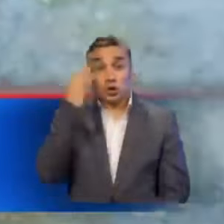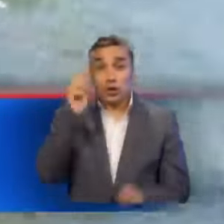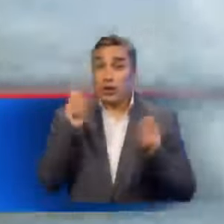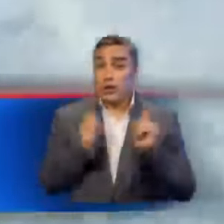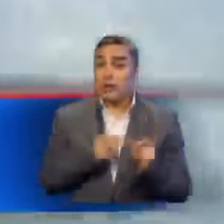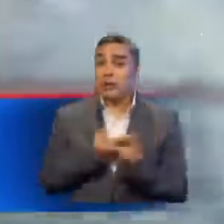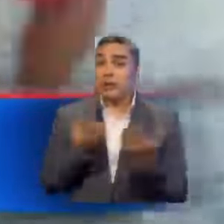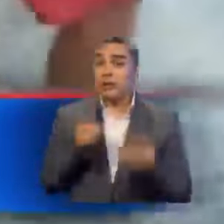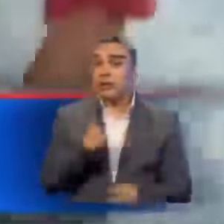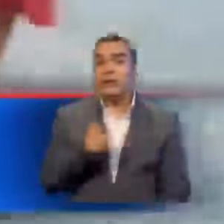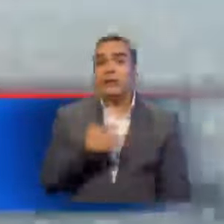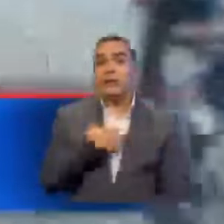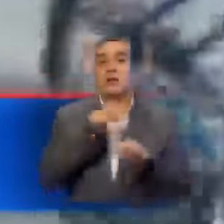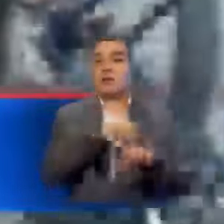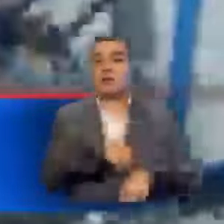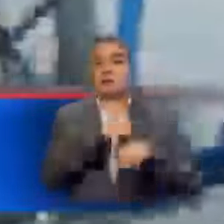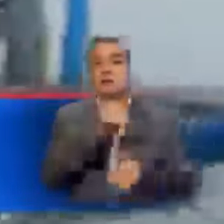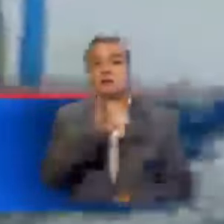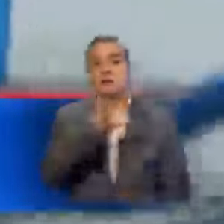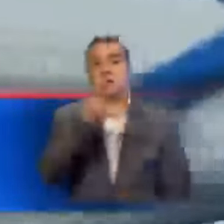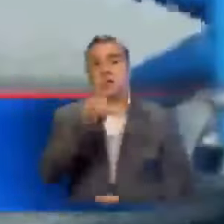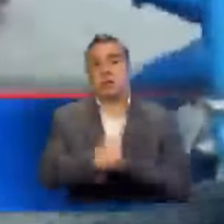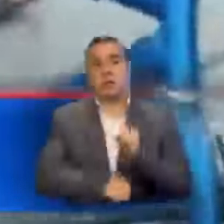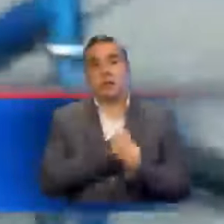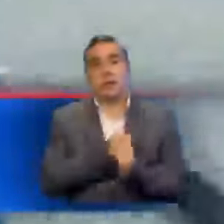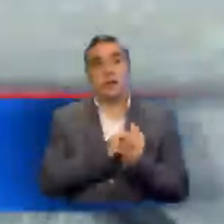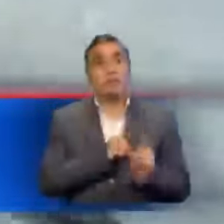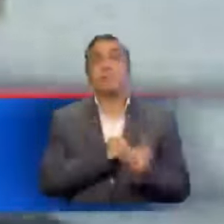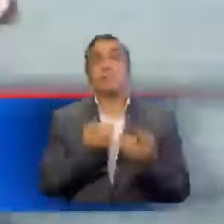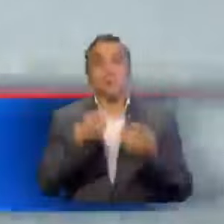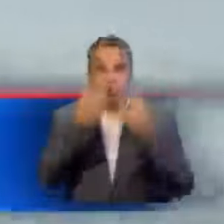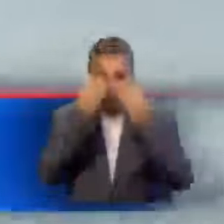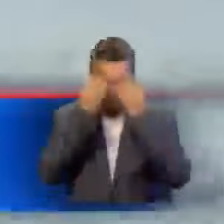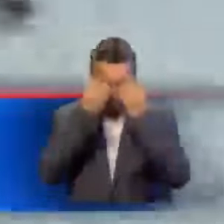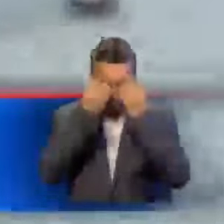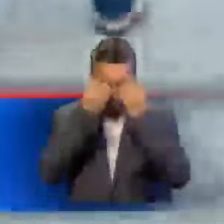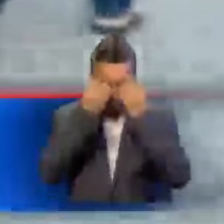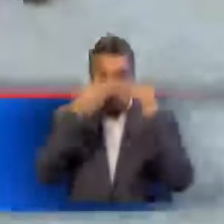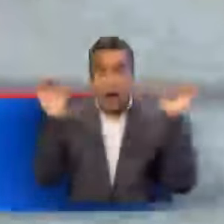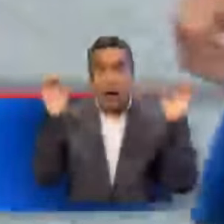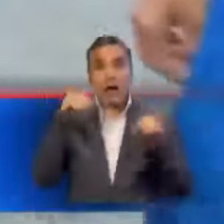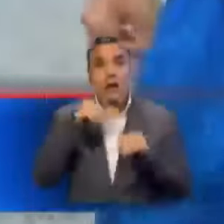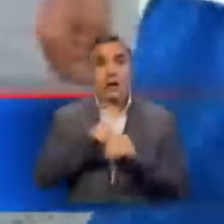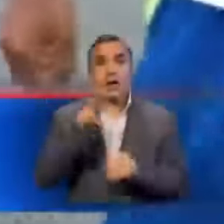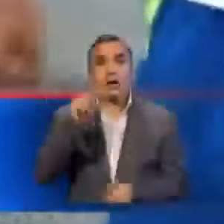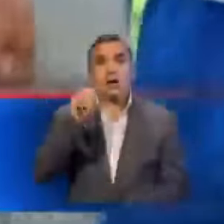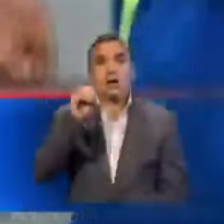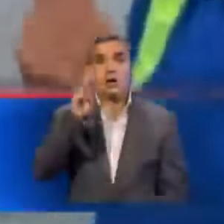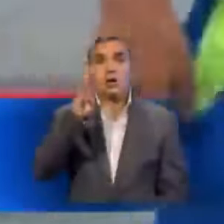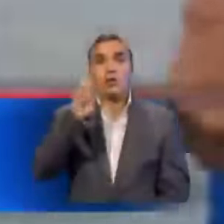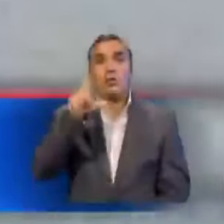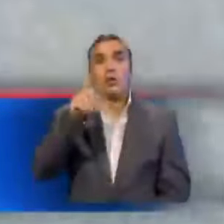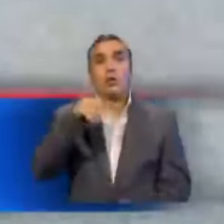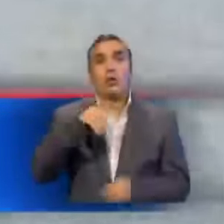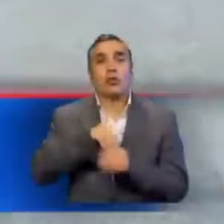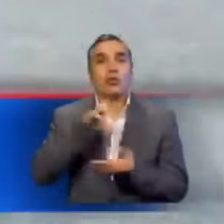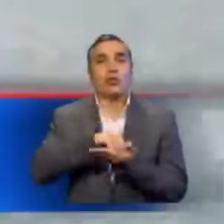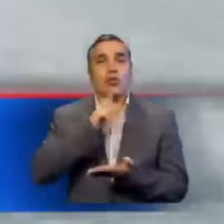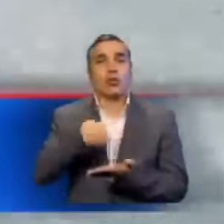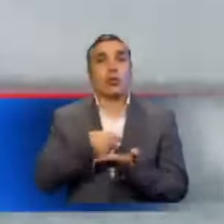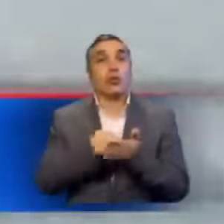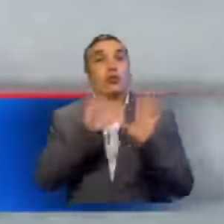caso, él es un agricultor de 53 años a quien le arrancaron los ojos en el cantón Nobol, en la provincia del Guayas.